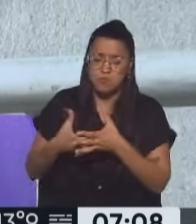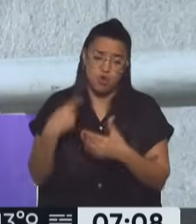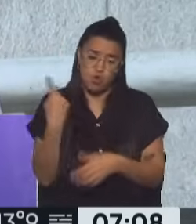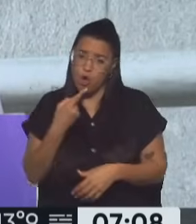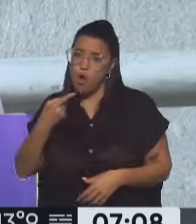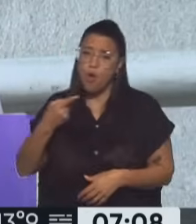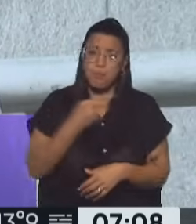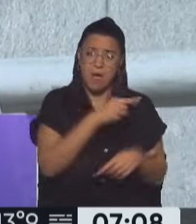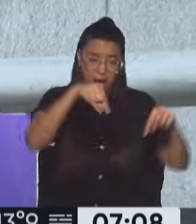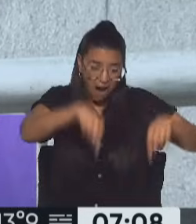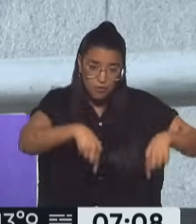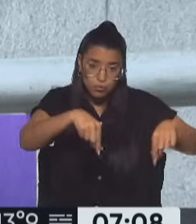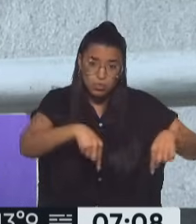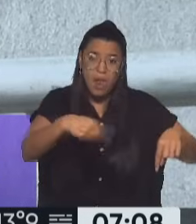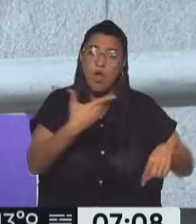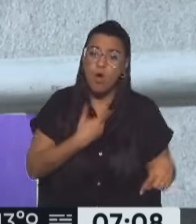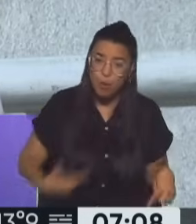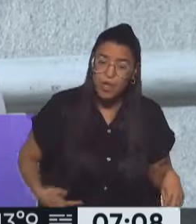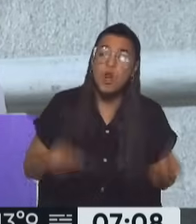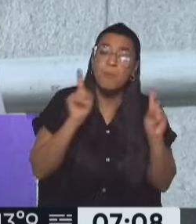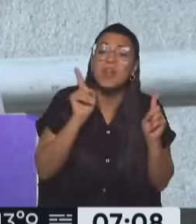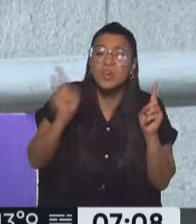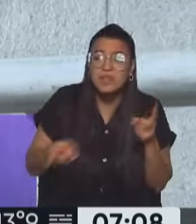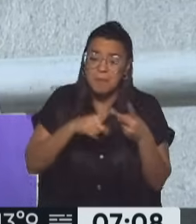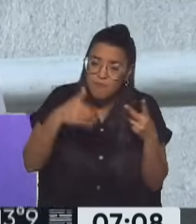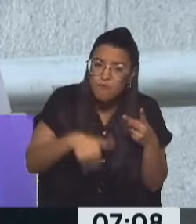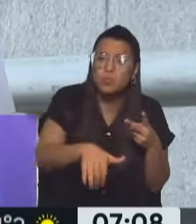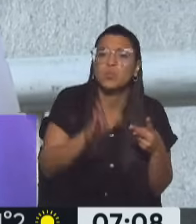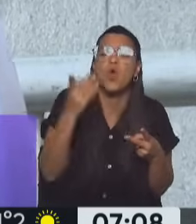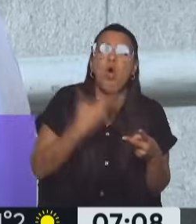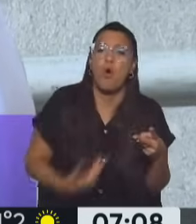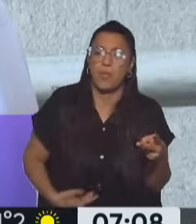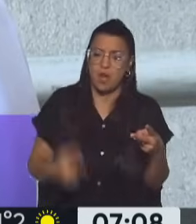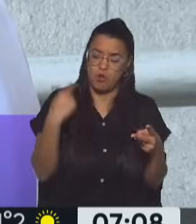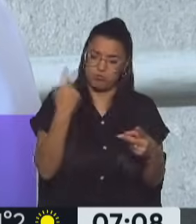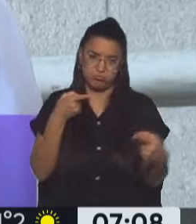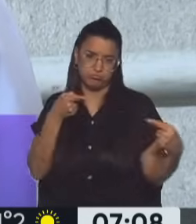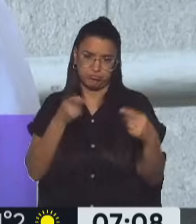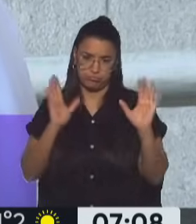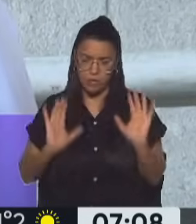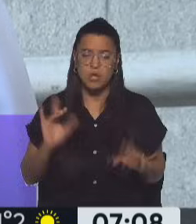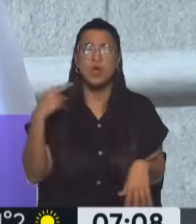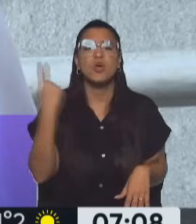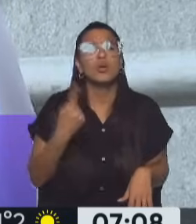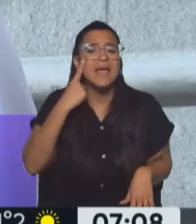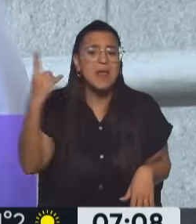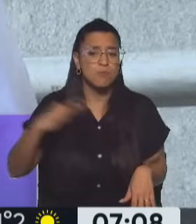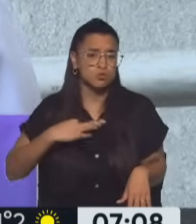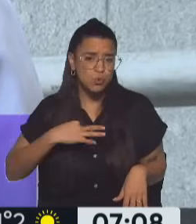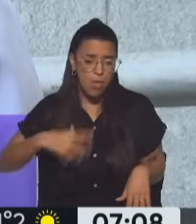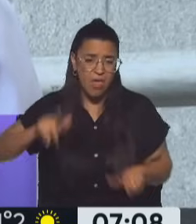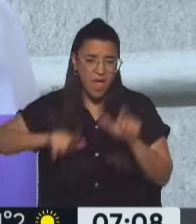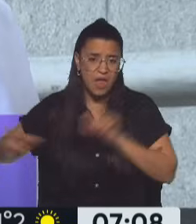opositor con el actual gobierno, pero también con el futuro gobierno. Nosotros creemos que la ciudadanía nos ha dado un